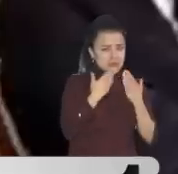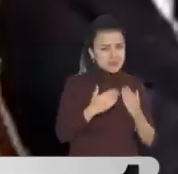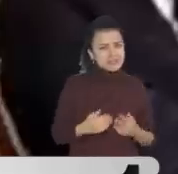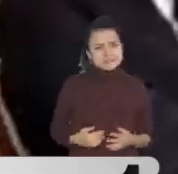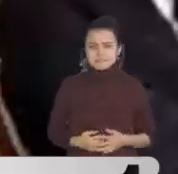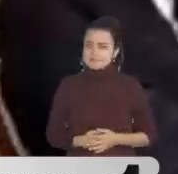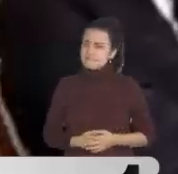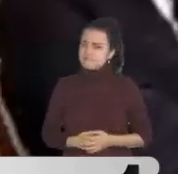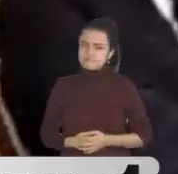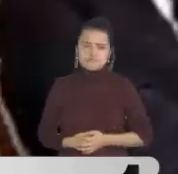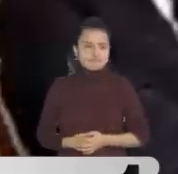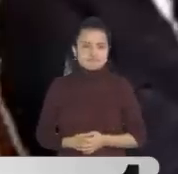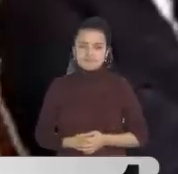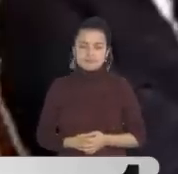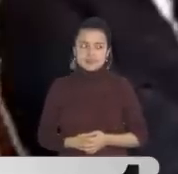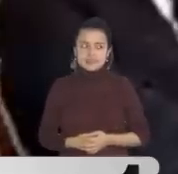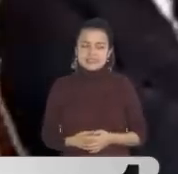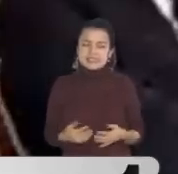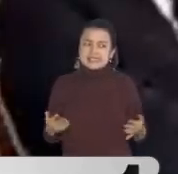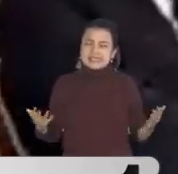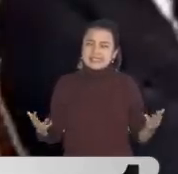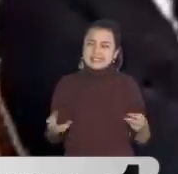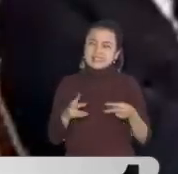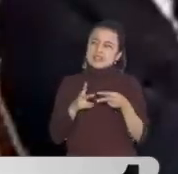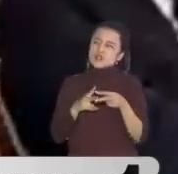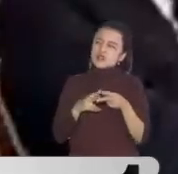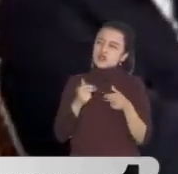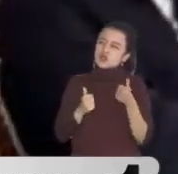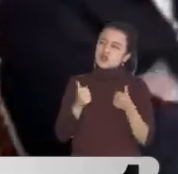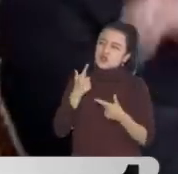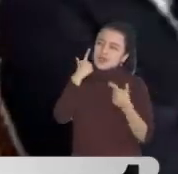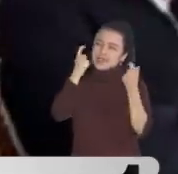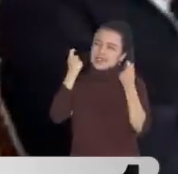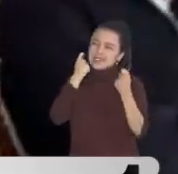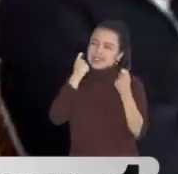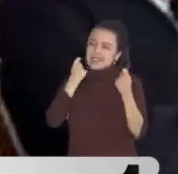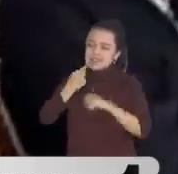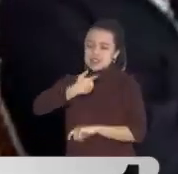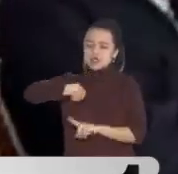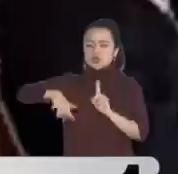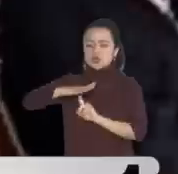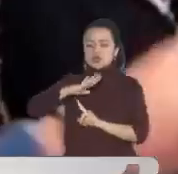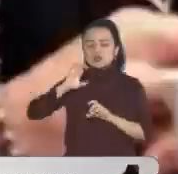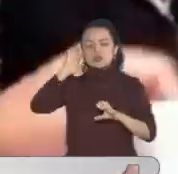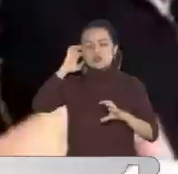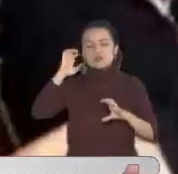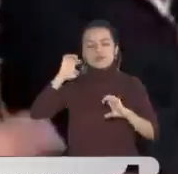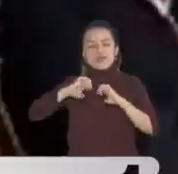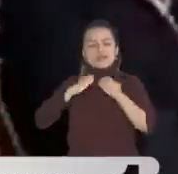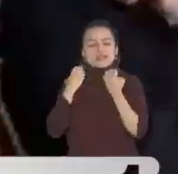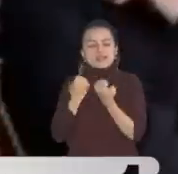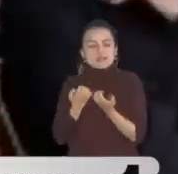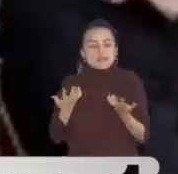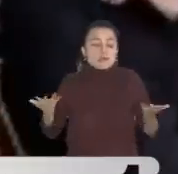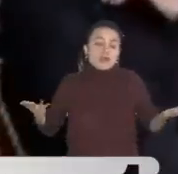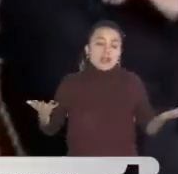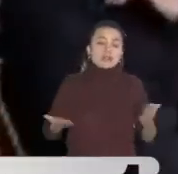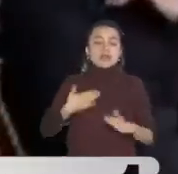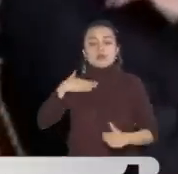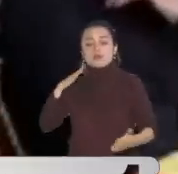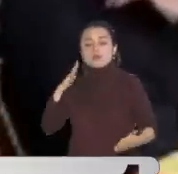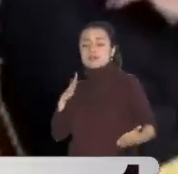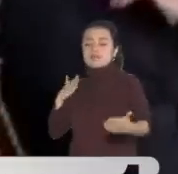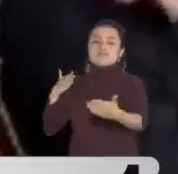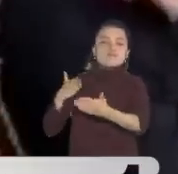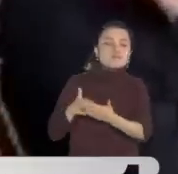Entonces, si no es esa la estrategia, lo que tenemos que definir es irnos al ataque contra Alejandro Gaviria. Y